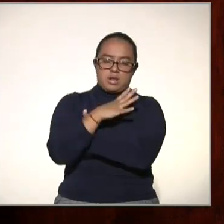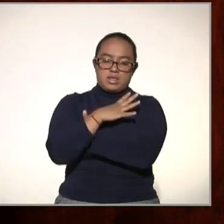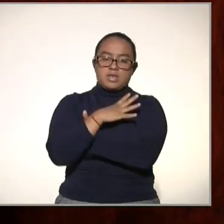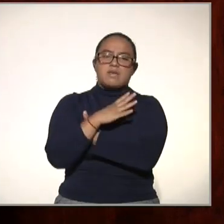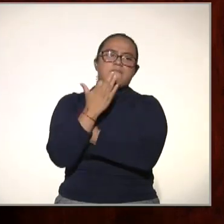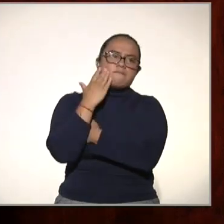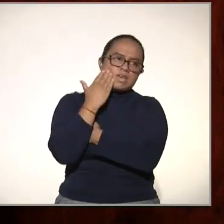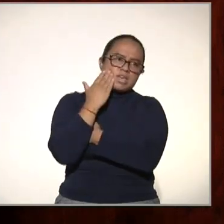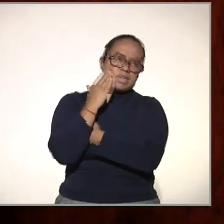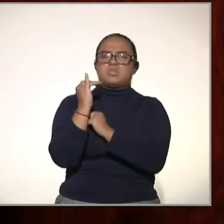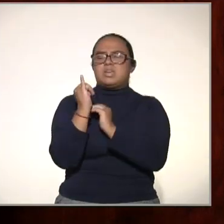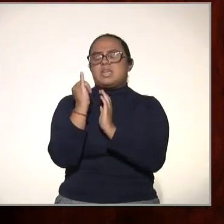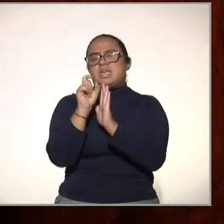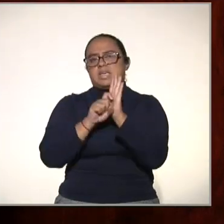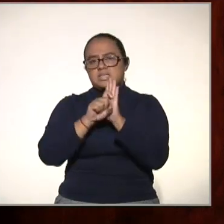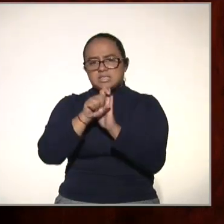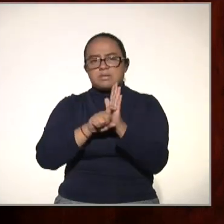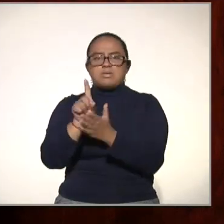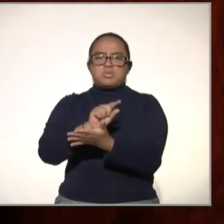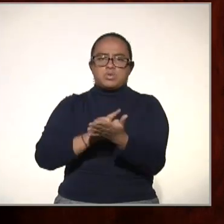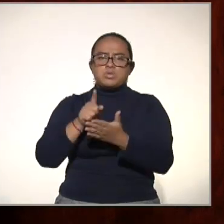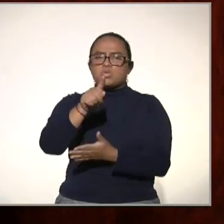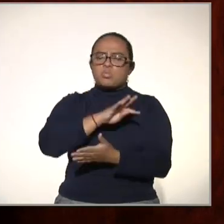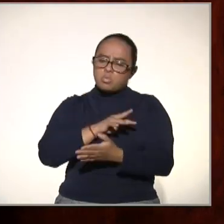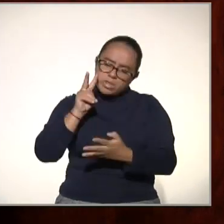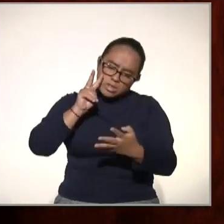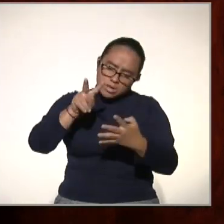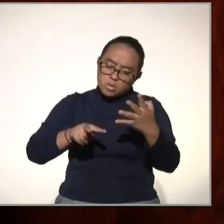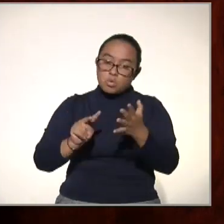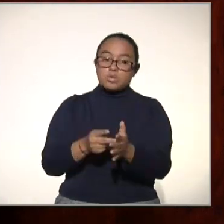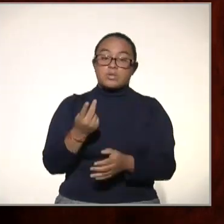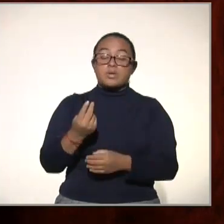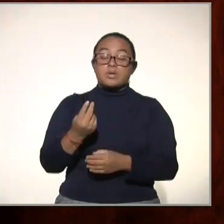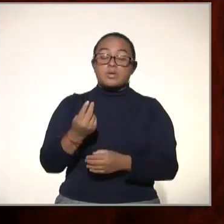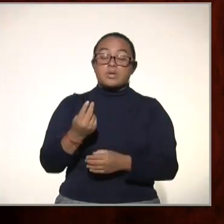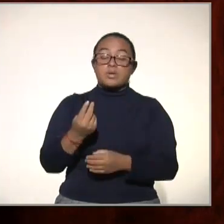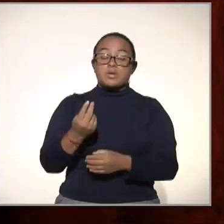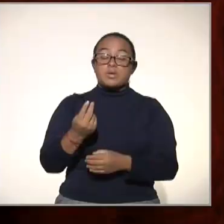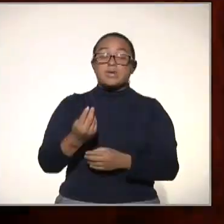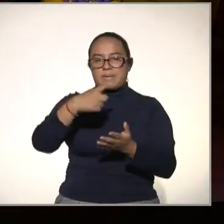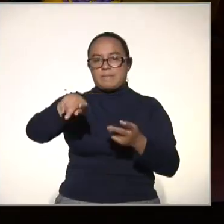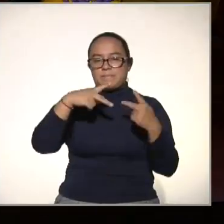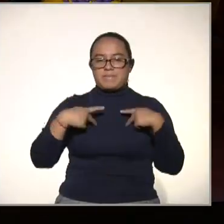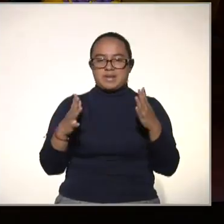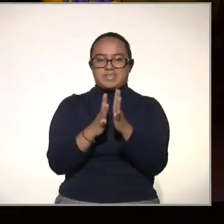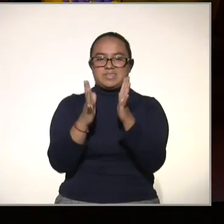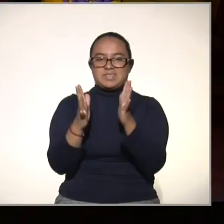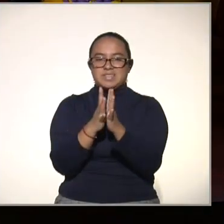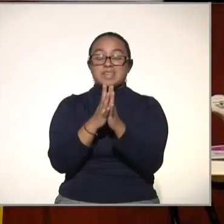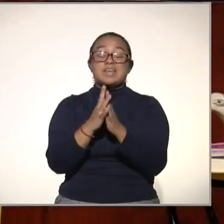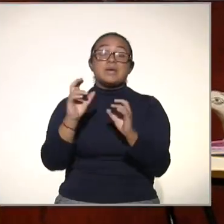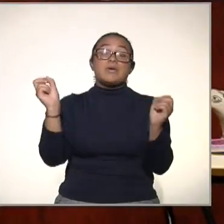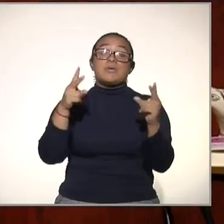ya sea Facebook, Instagram, Twitter, para que ustedes puedan volver a consultarla. Claro que sí, muchas gracias a ustedes por participar de este